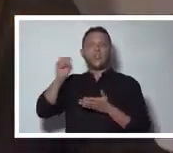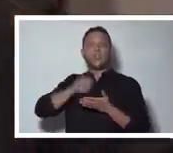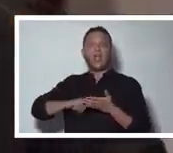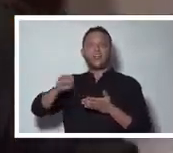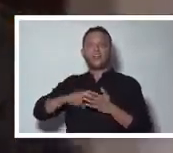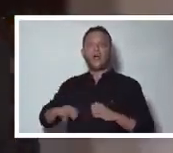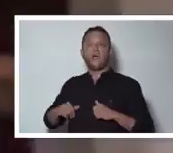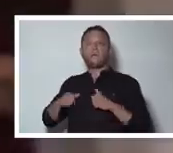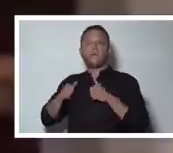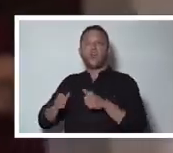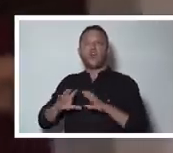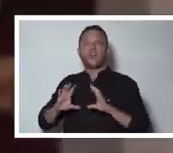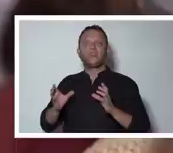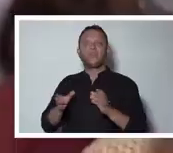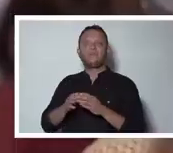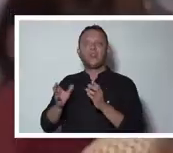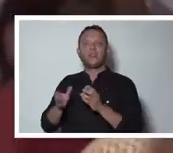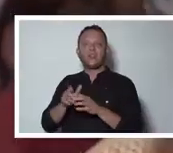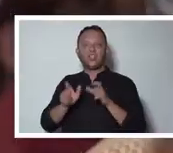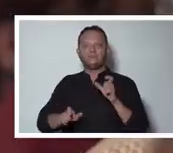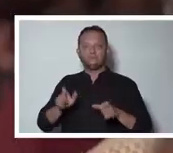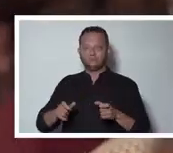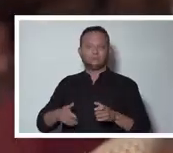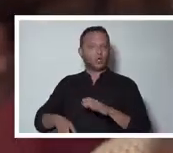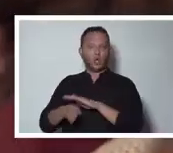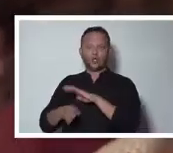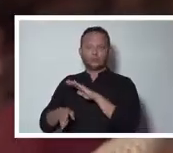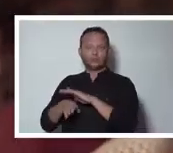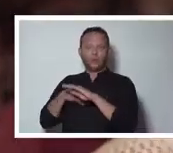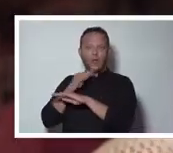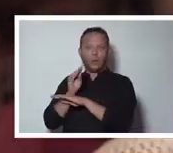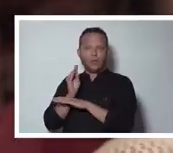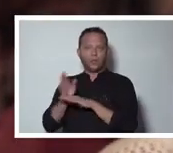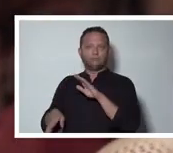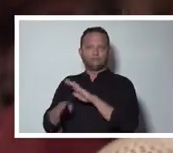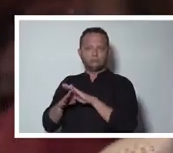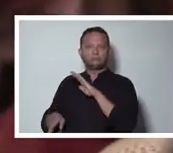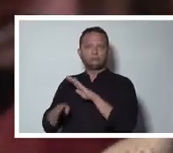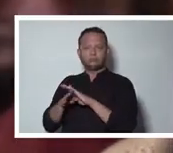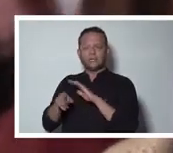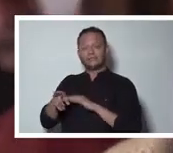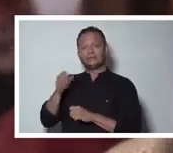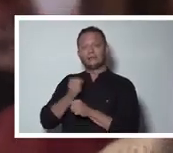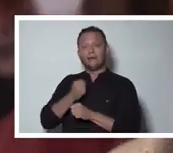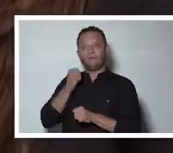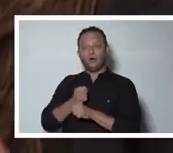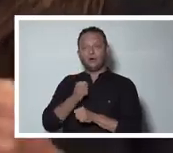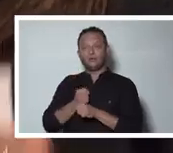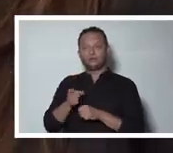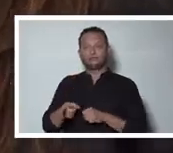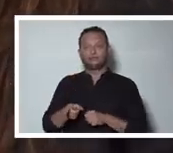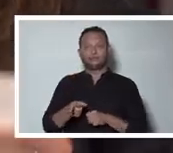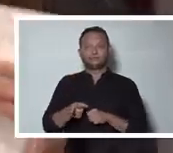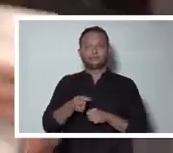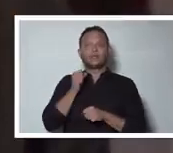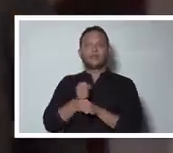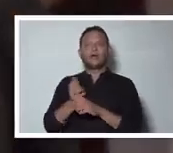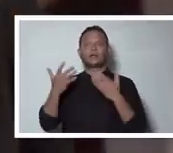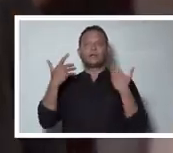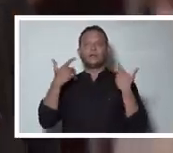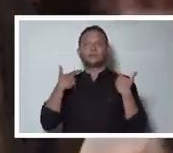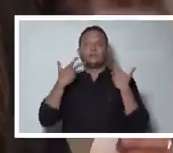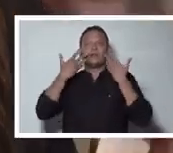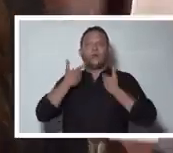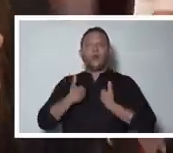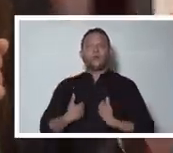comenzó de distintos modos ese trabajo es un trabajo que además recae en nuestros